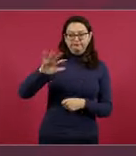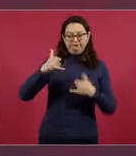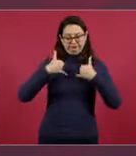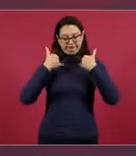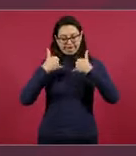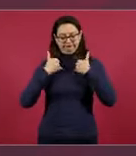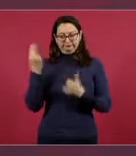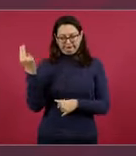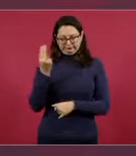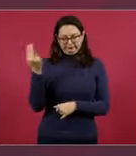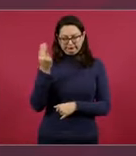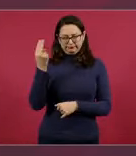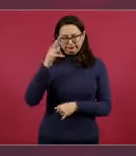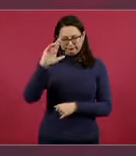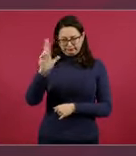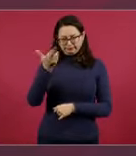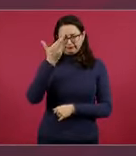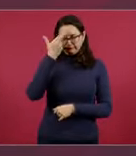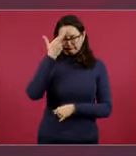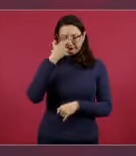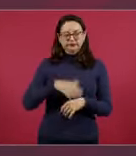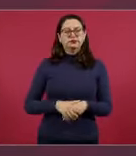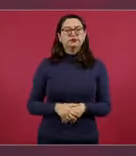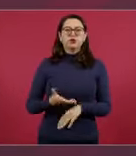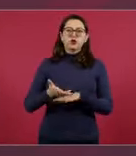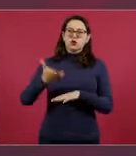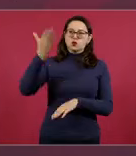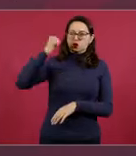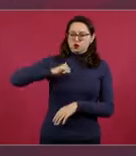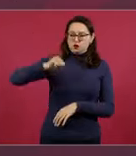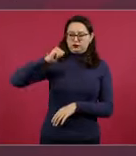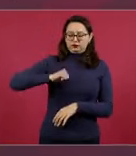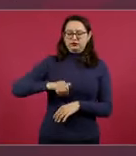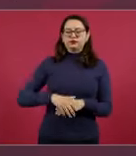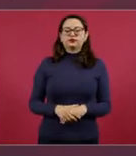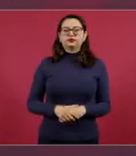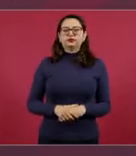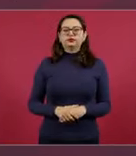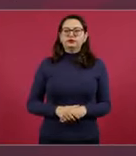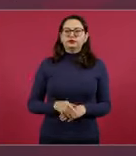que encabezó Pinochet en contra del presidente Allende